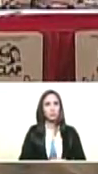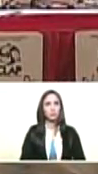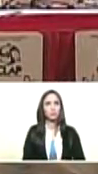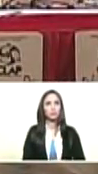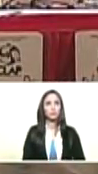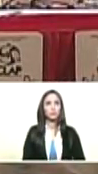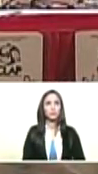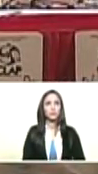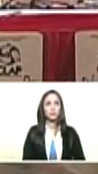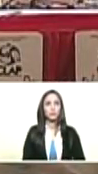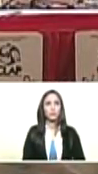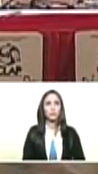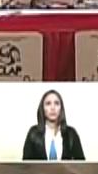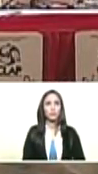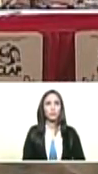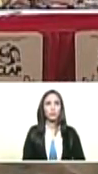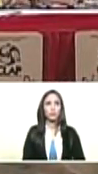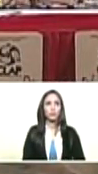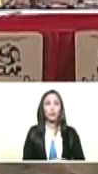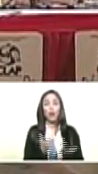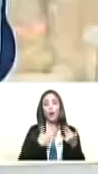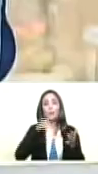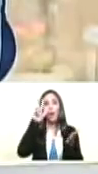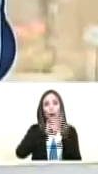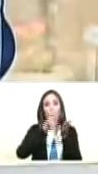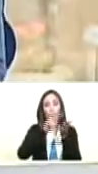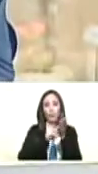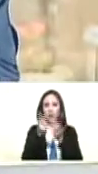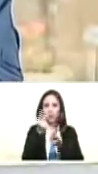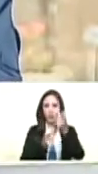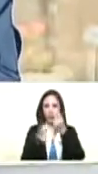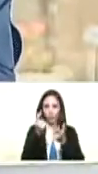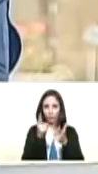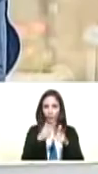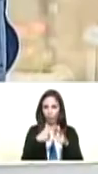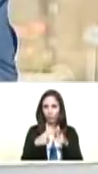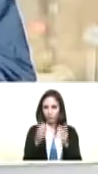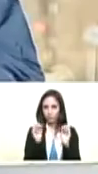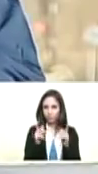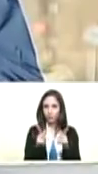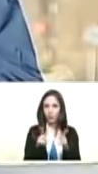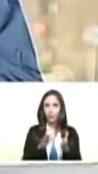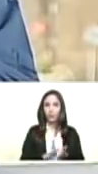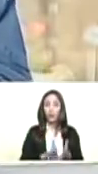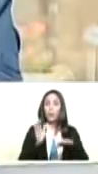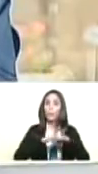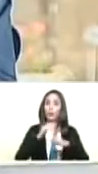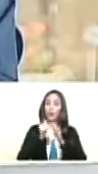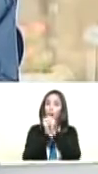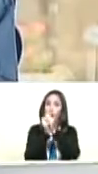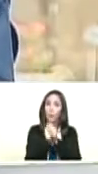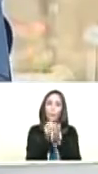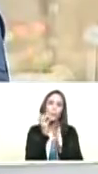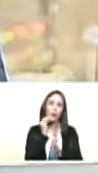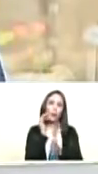Aristóbulo Isturiz Almeida. Voy a probar unos recursos entonces. Porque a Dios rogando